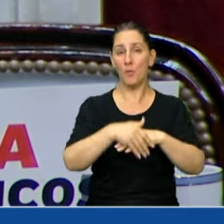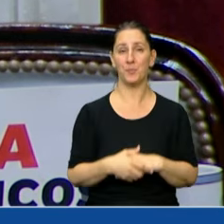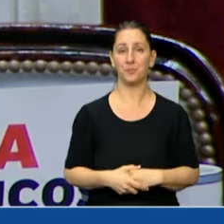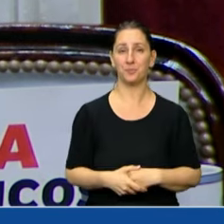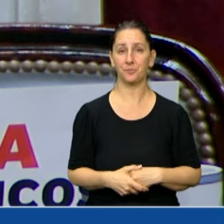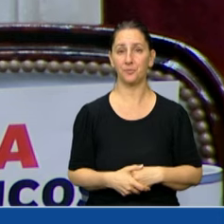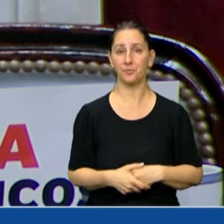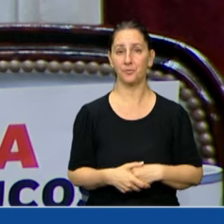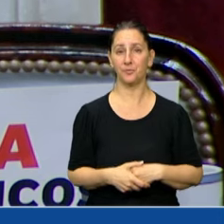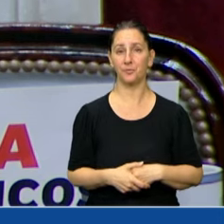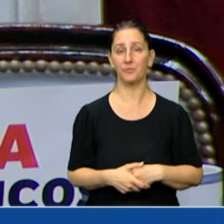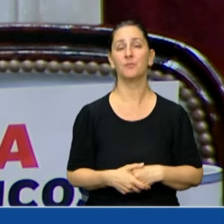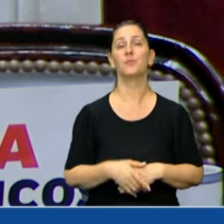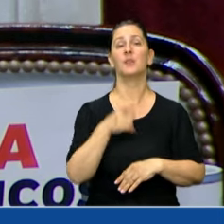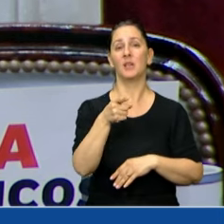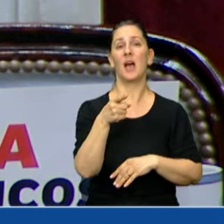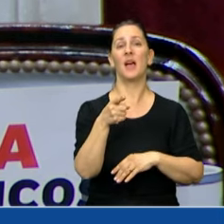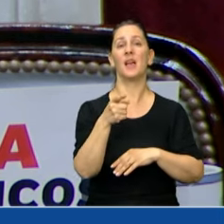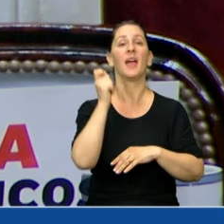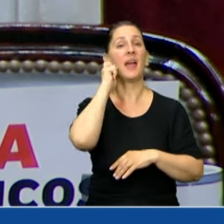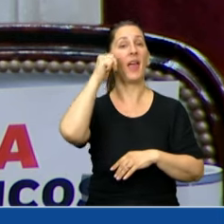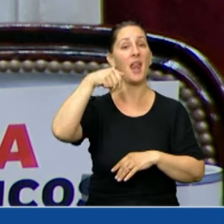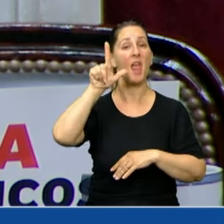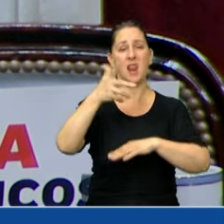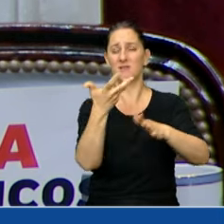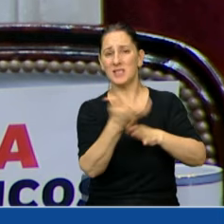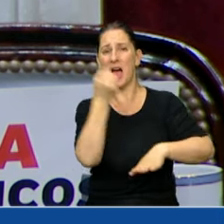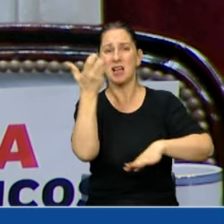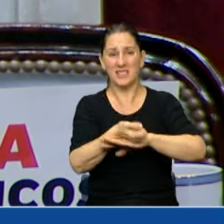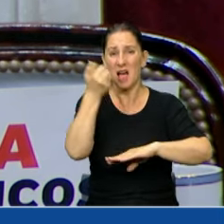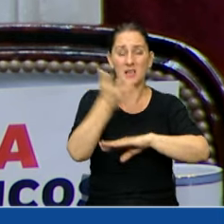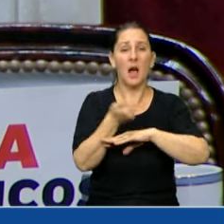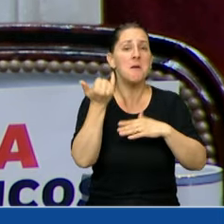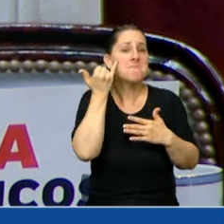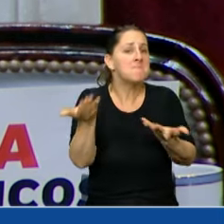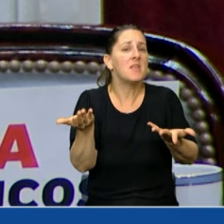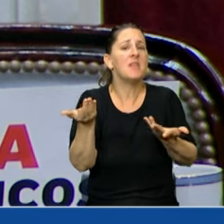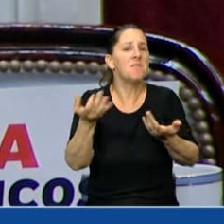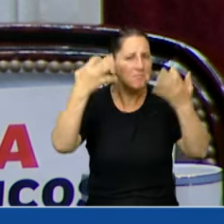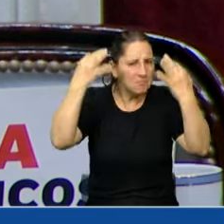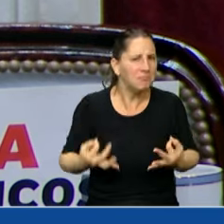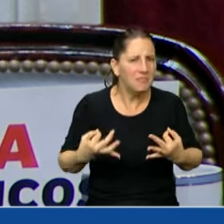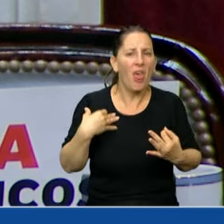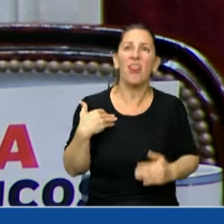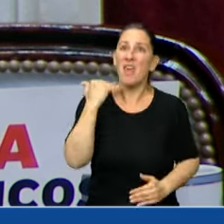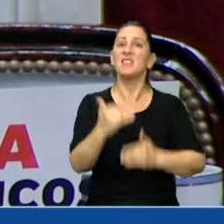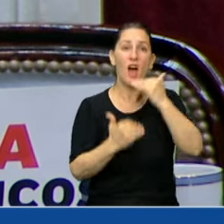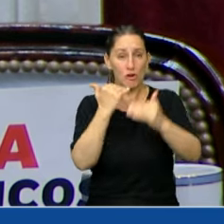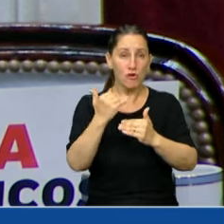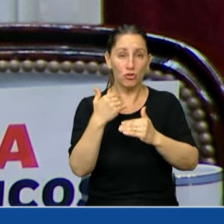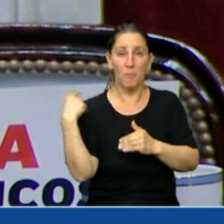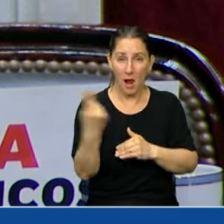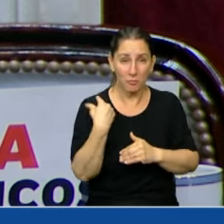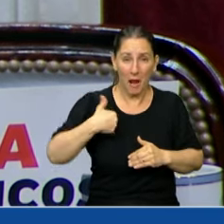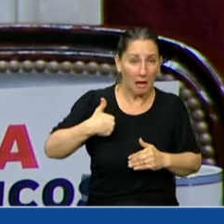donde la explotación de gnl no nos da para nada una garantía de desarrollo